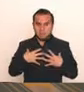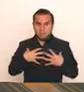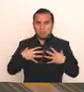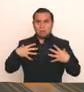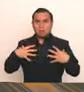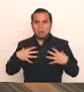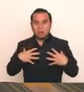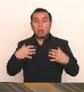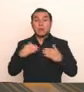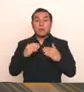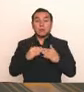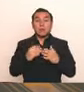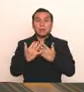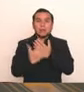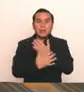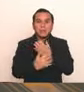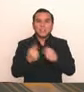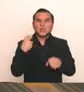toria